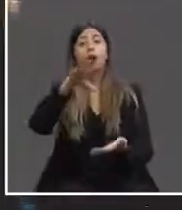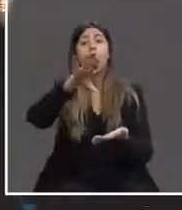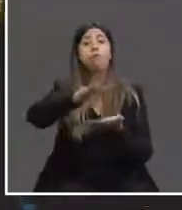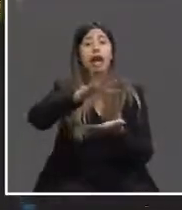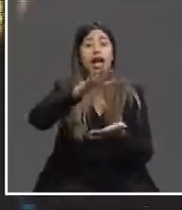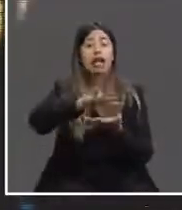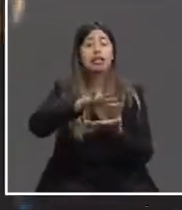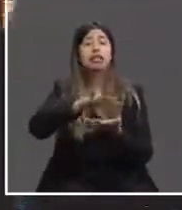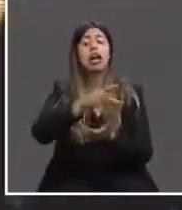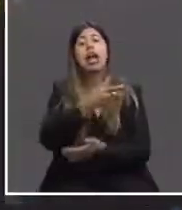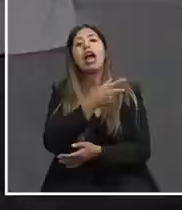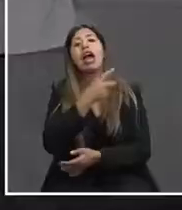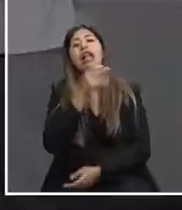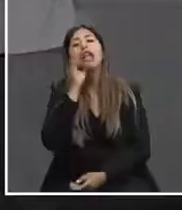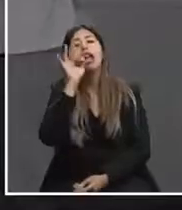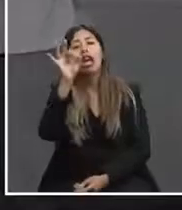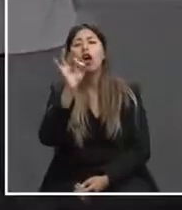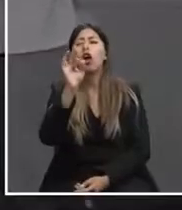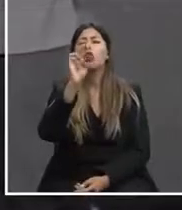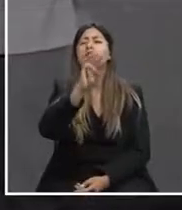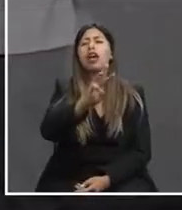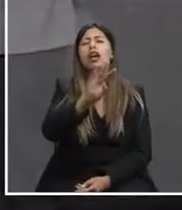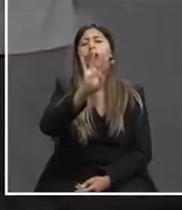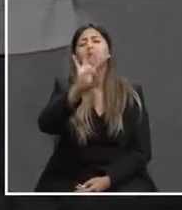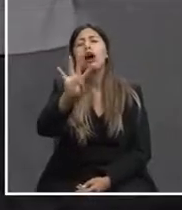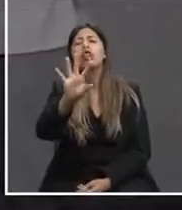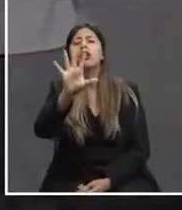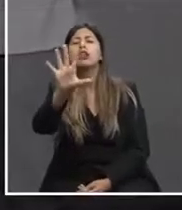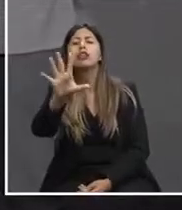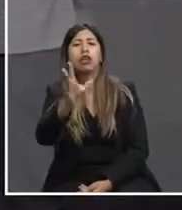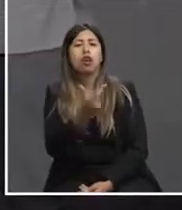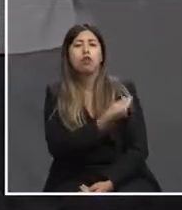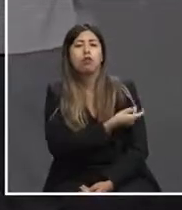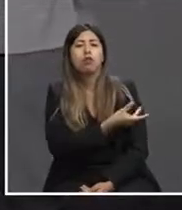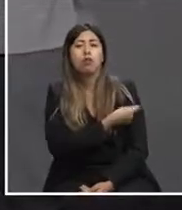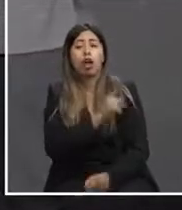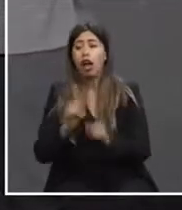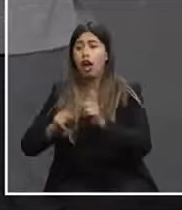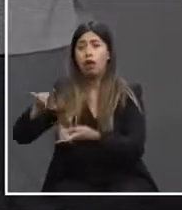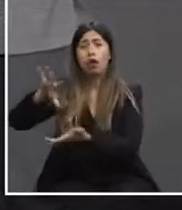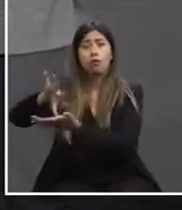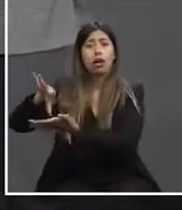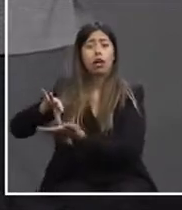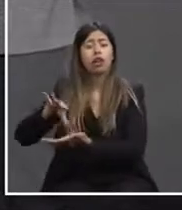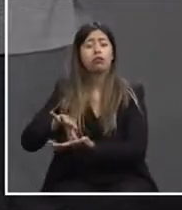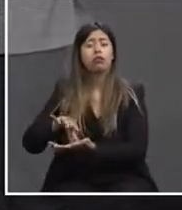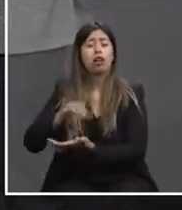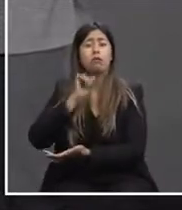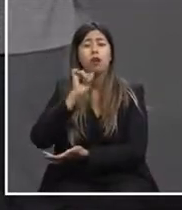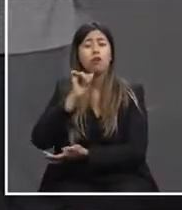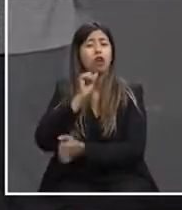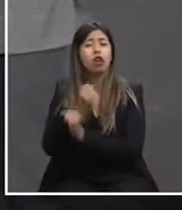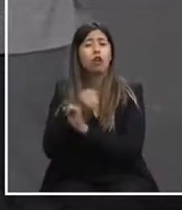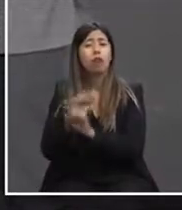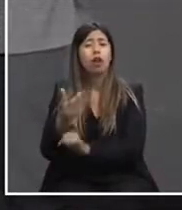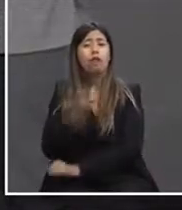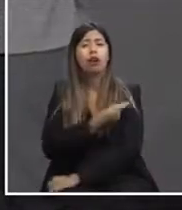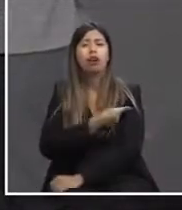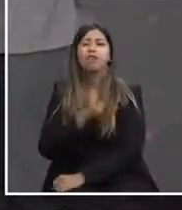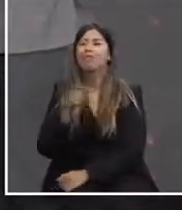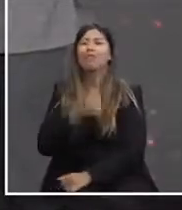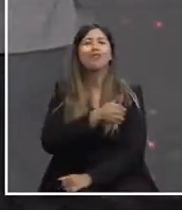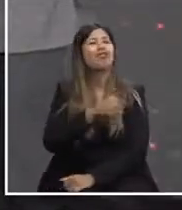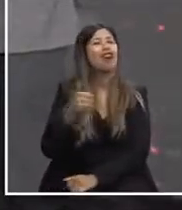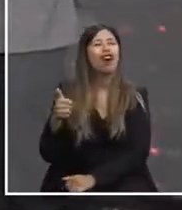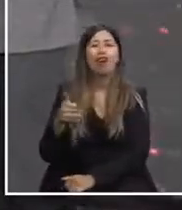poner 3, 4, 5 vacunas y existan países pobres donde no se pueden vacunar, todos vamos a estar expuestos, todos vamos a estar amenazados.